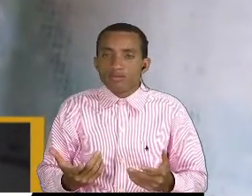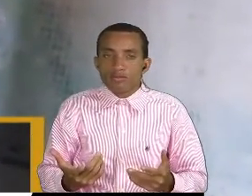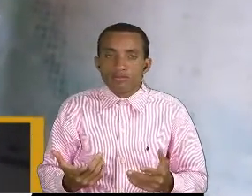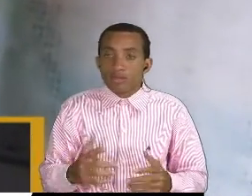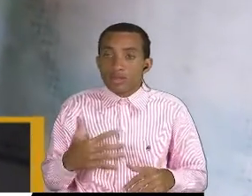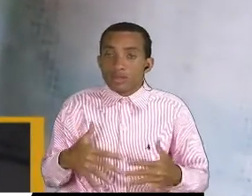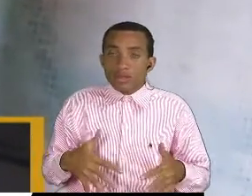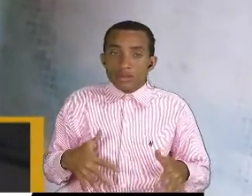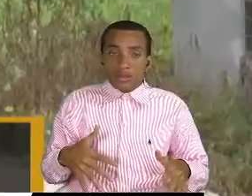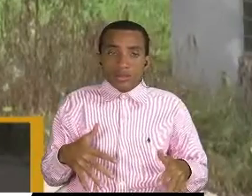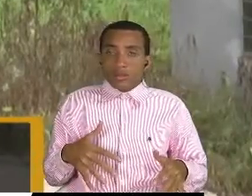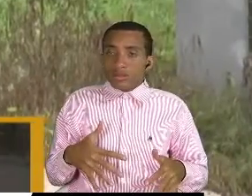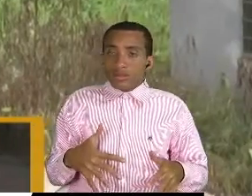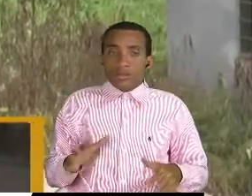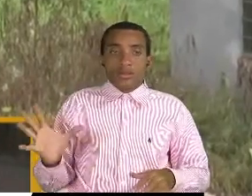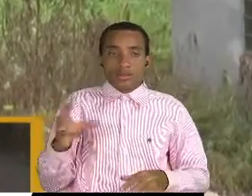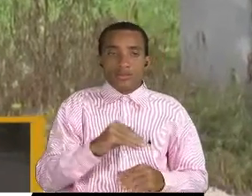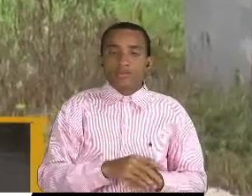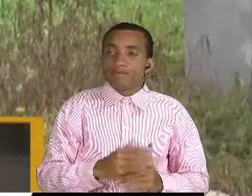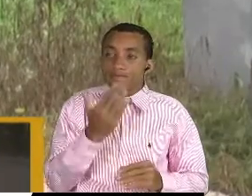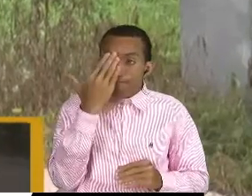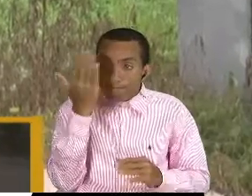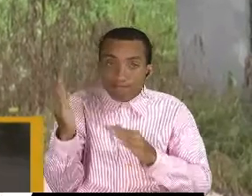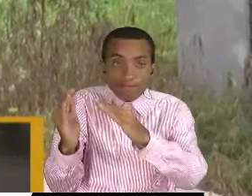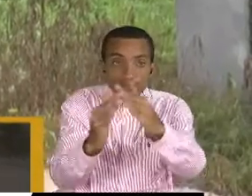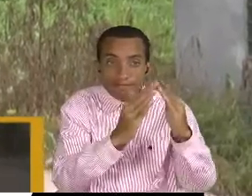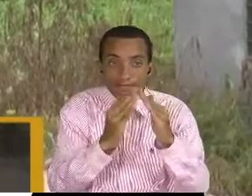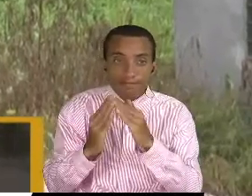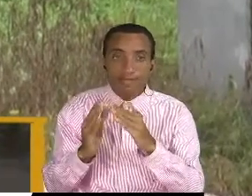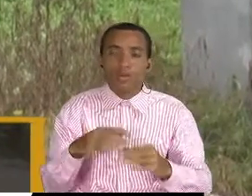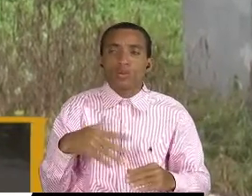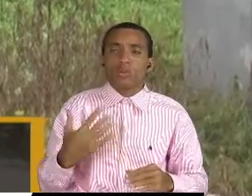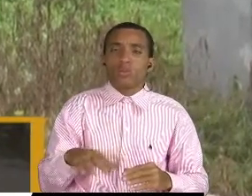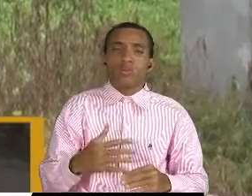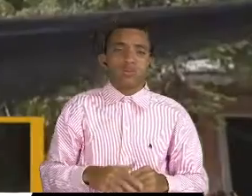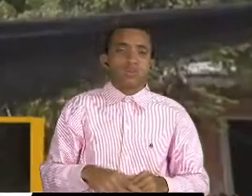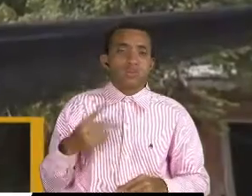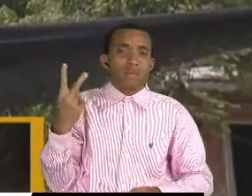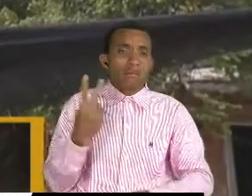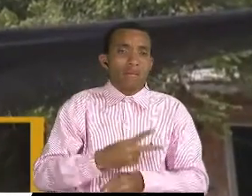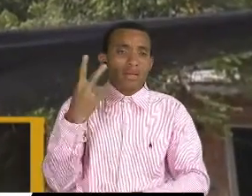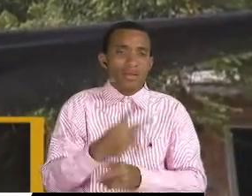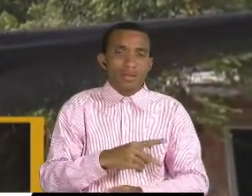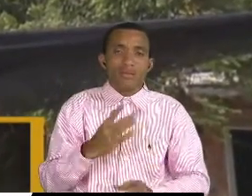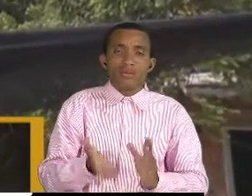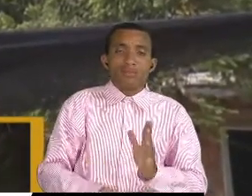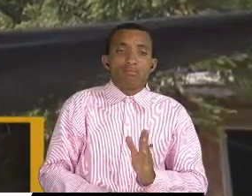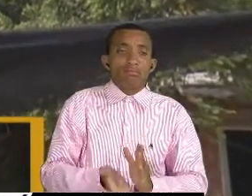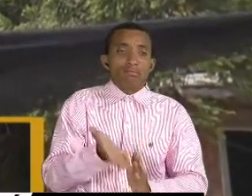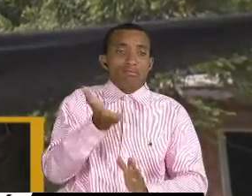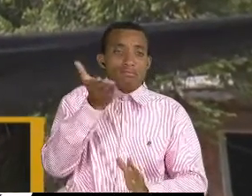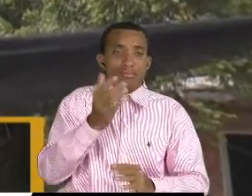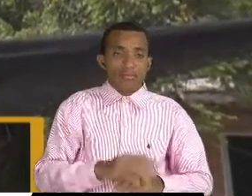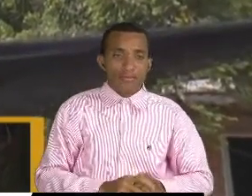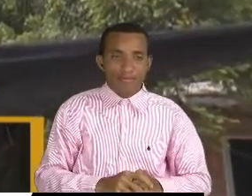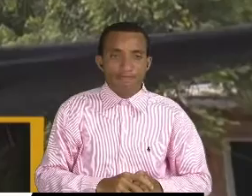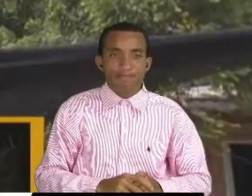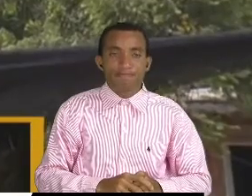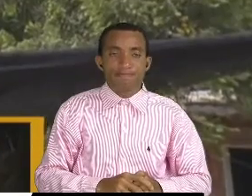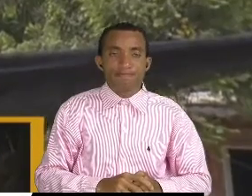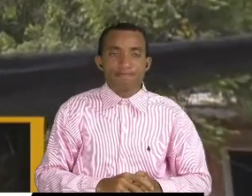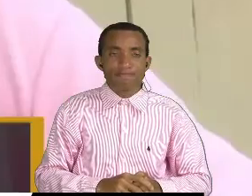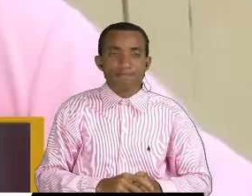nervioso, todo temblando ahí. Los vecinos del sector aseguran que la inseguridad en esta zona se ha incrementado. Se ha incrementado la inseguridad en la